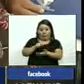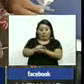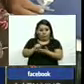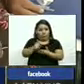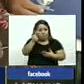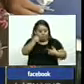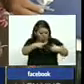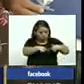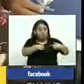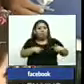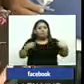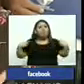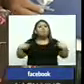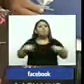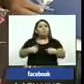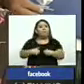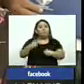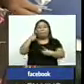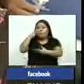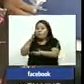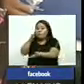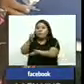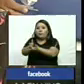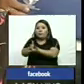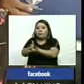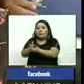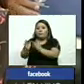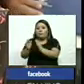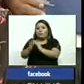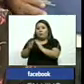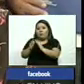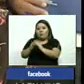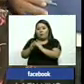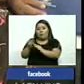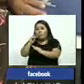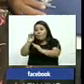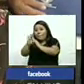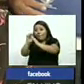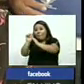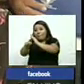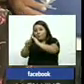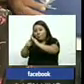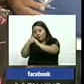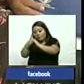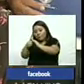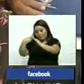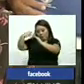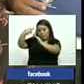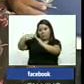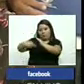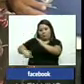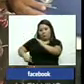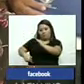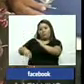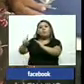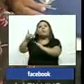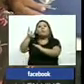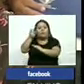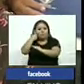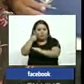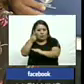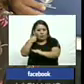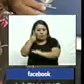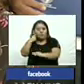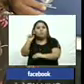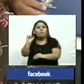identificados, bien identificados con respecto a esto, les toquen a su puerta. Va a haber un resguardo total